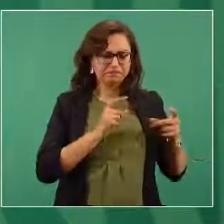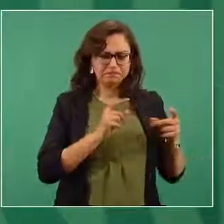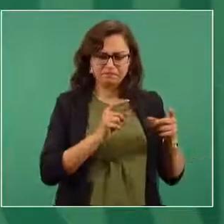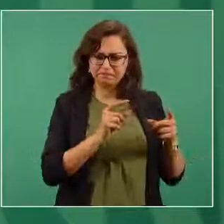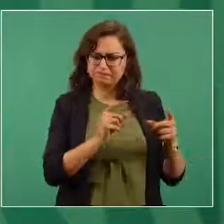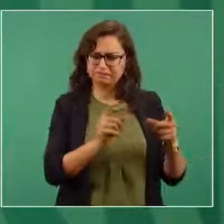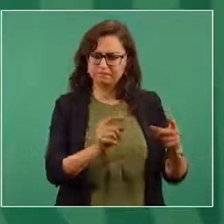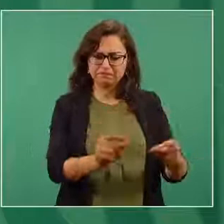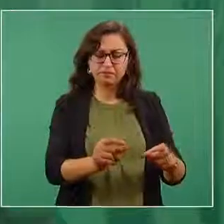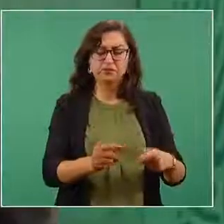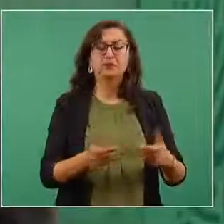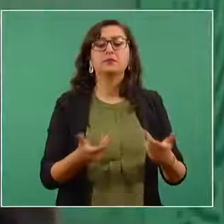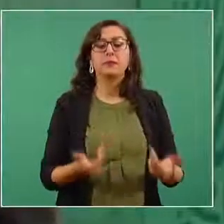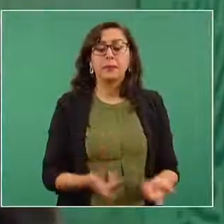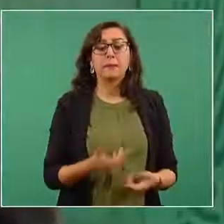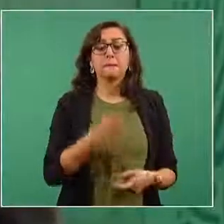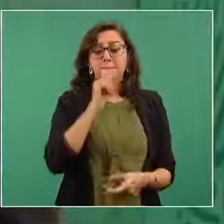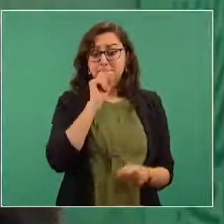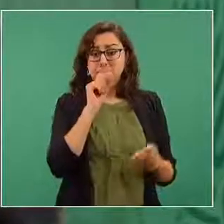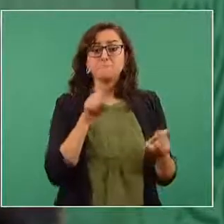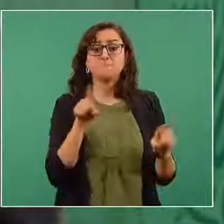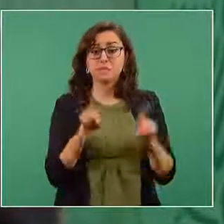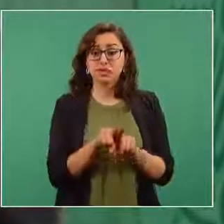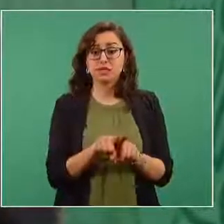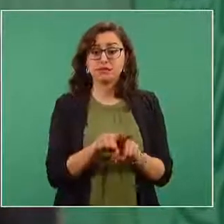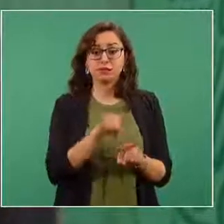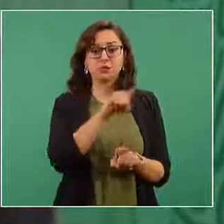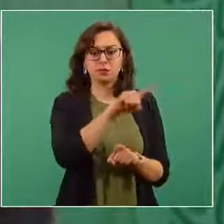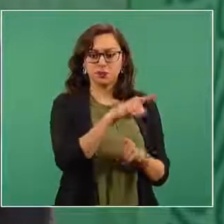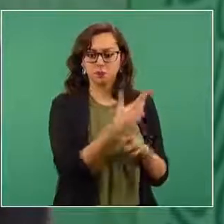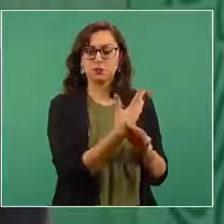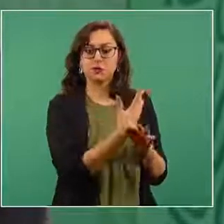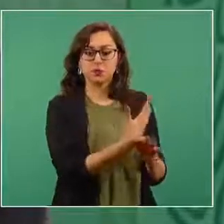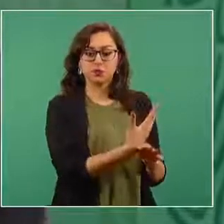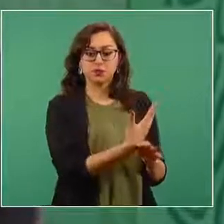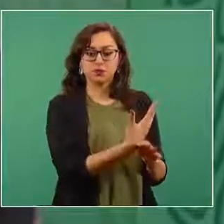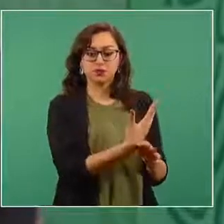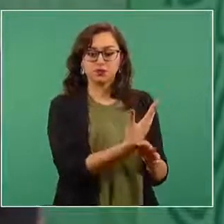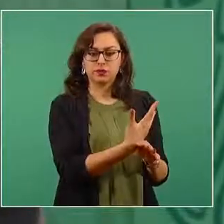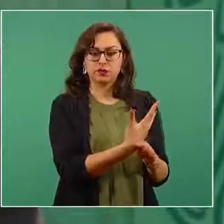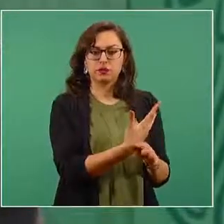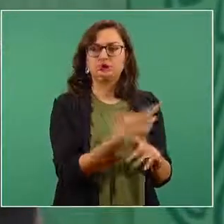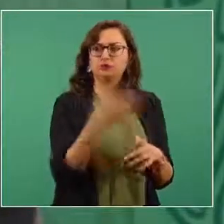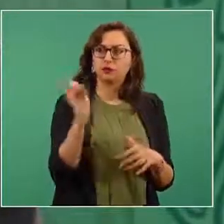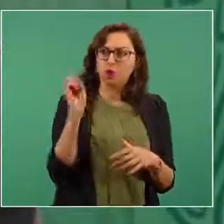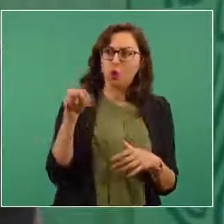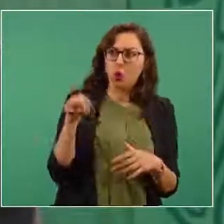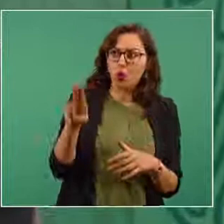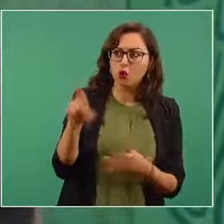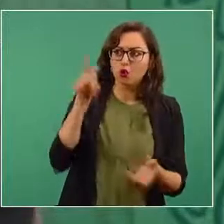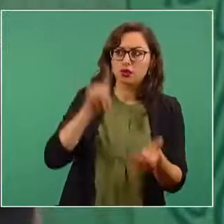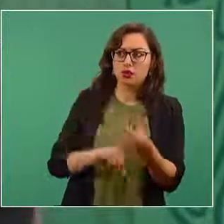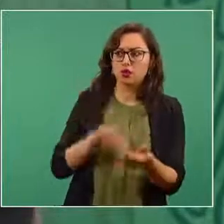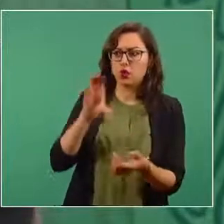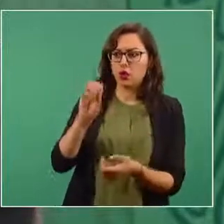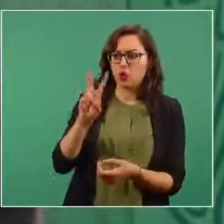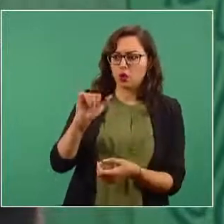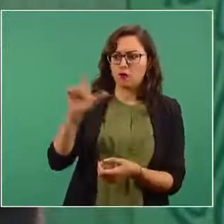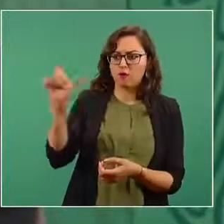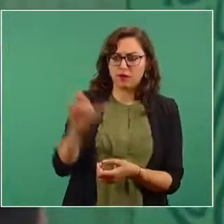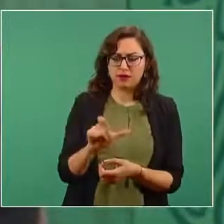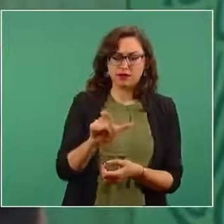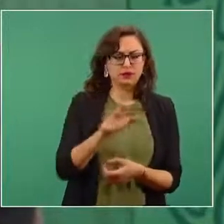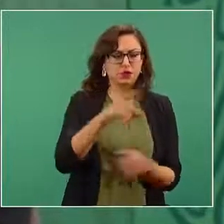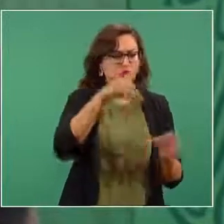producir. Incluso él mencionó su contribución al mecanismo COVAX